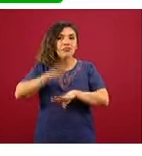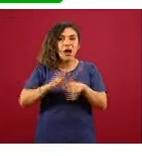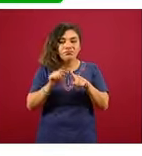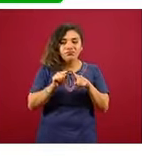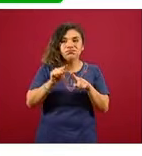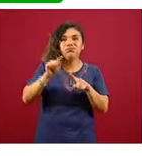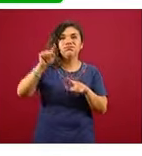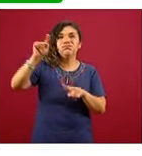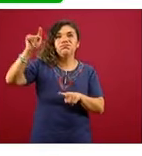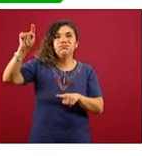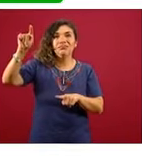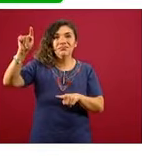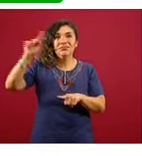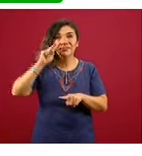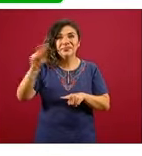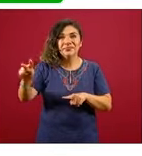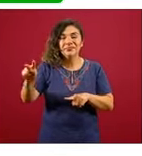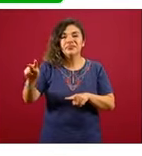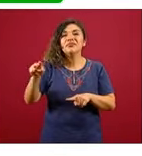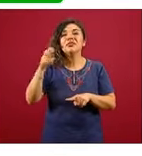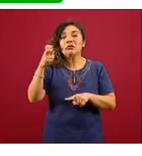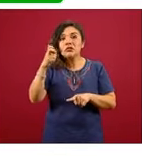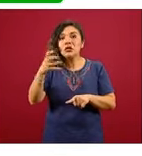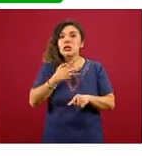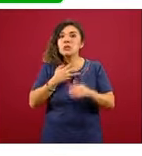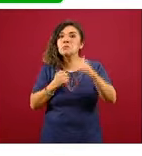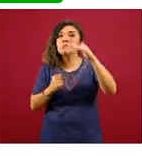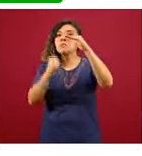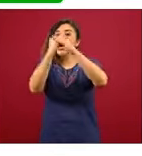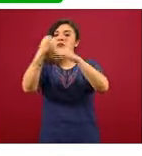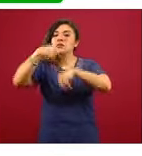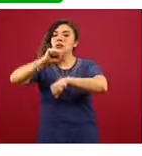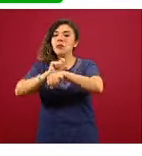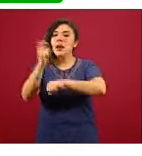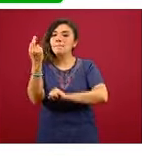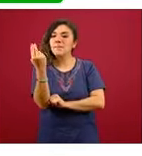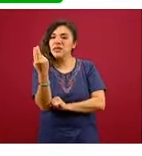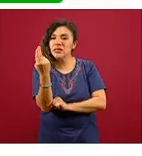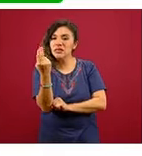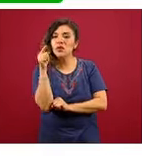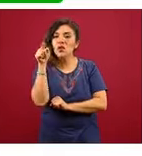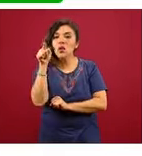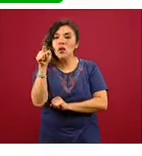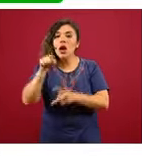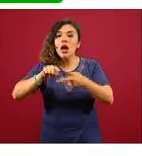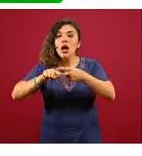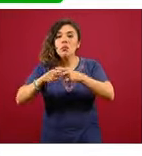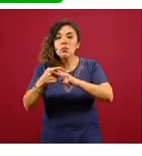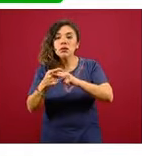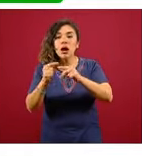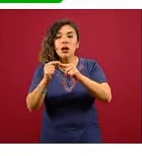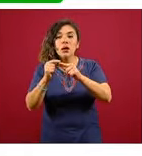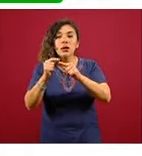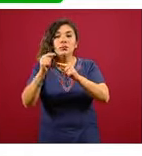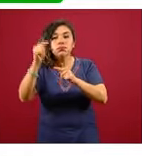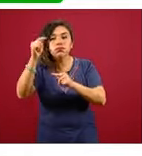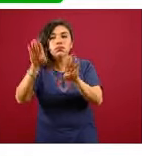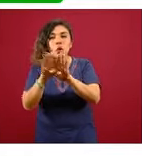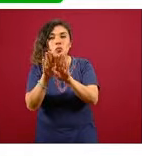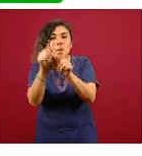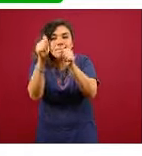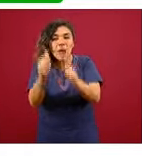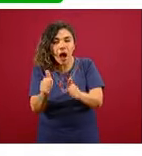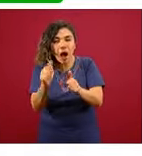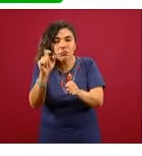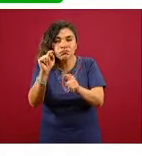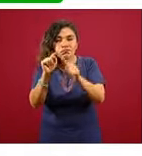hace bastante vertical, llega un punto en la semana 25 donde esas subidas pareciera que se detiene,